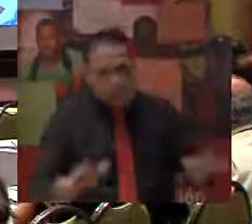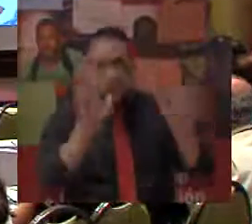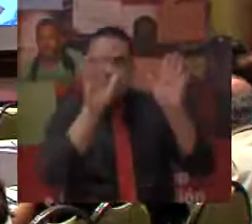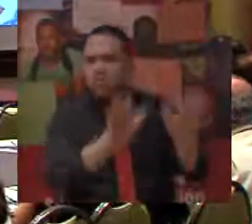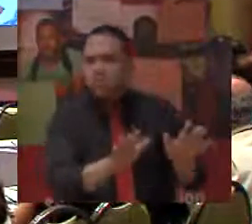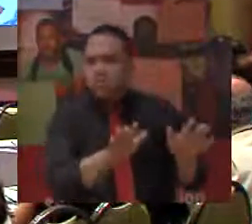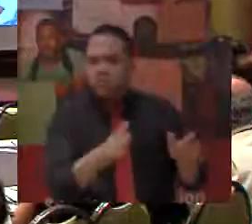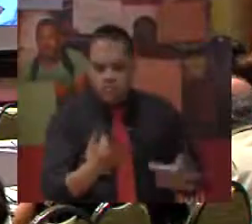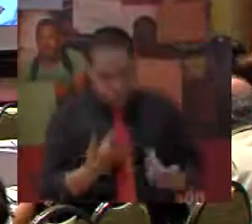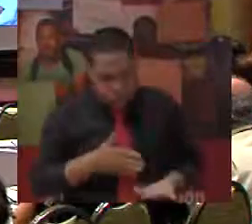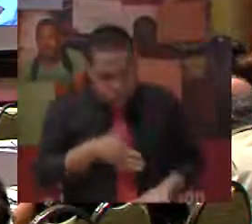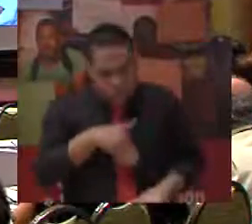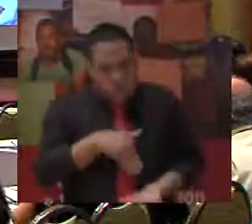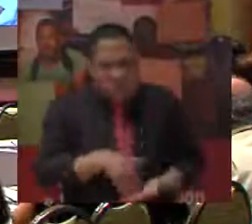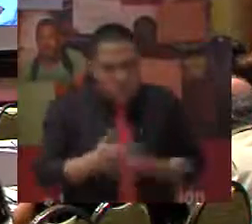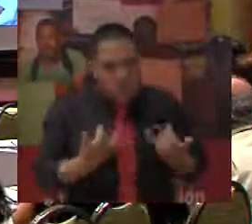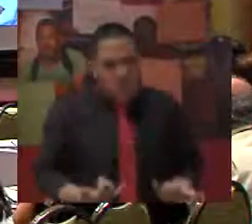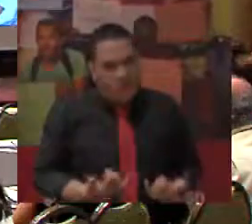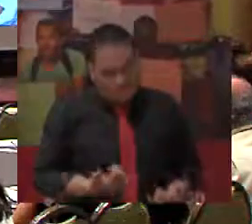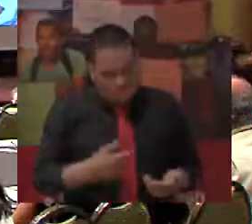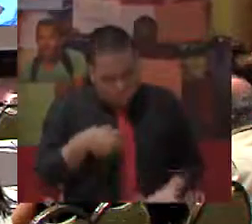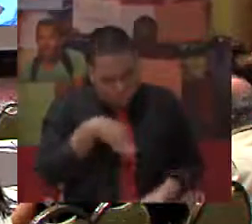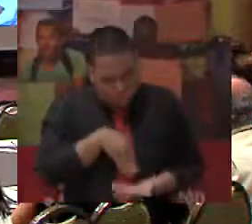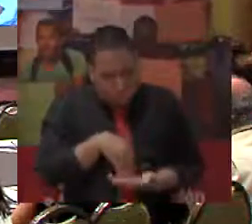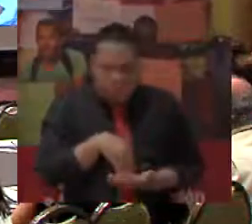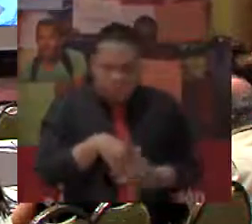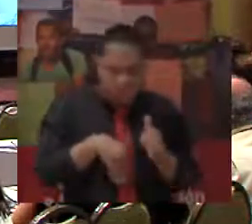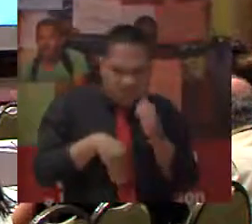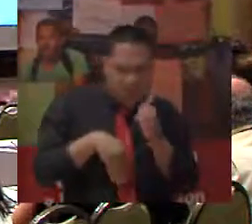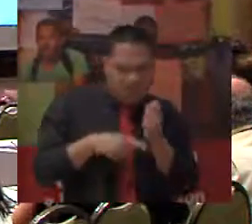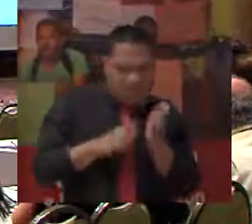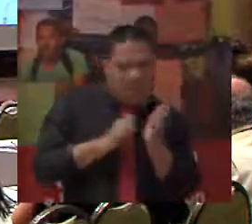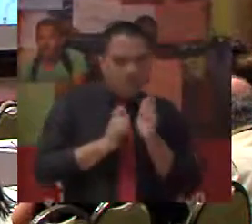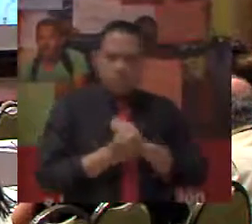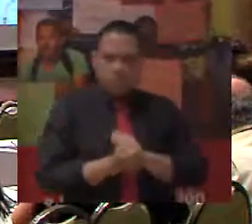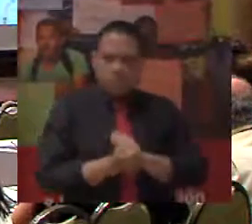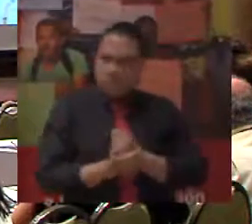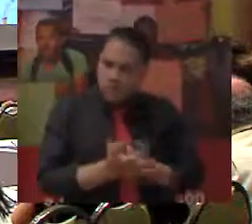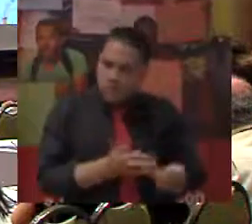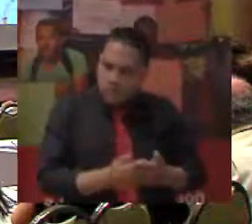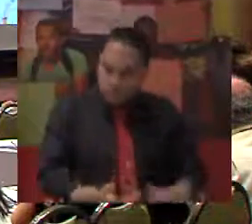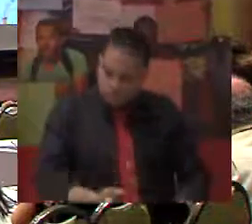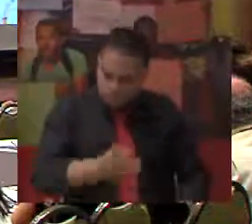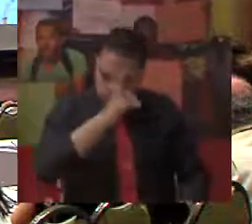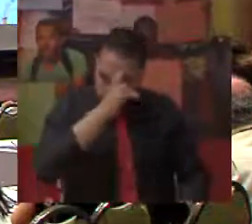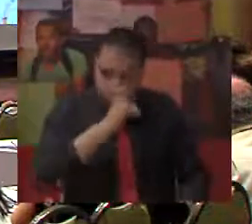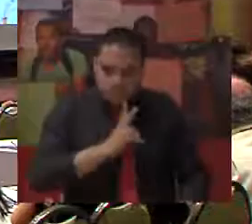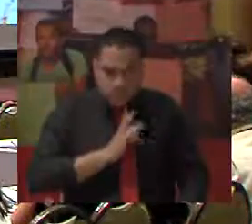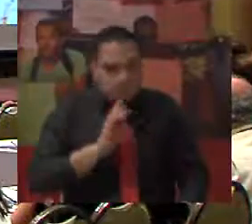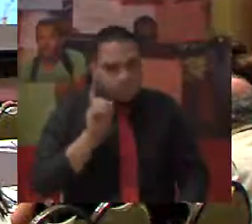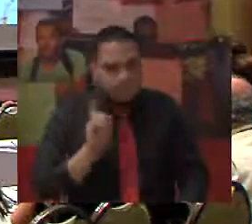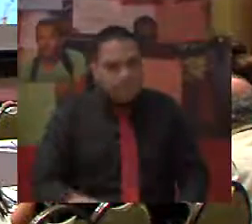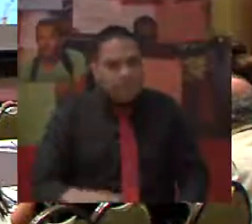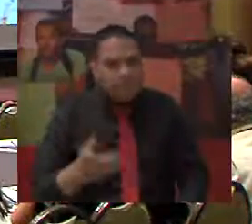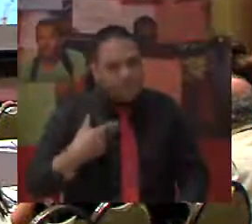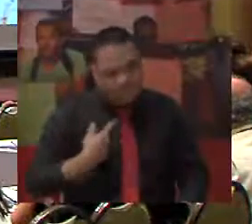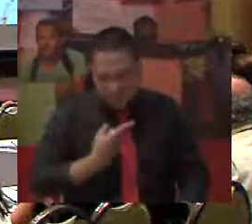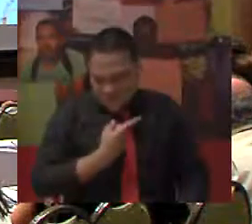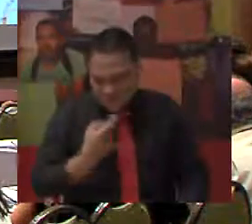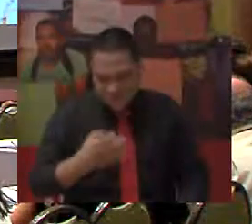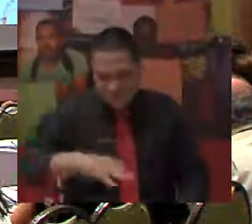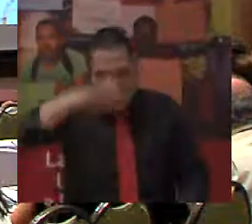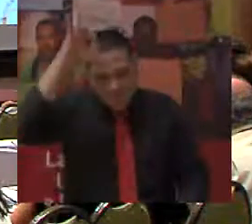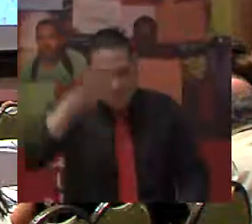desde esta postura en que estoy hoy y mañana estaré en otra, igual de digna, tenemos que aportar el 100%